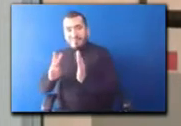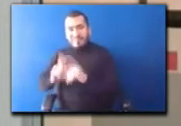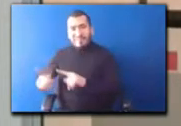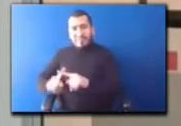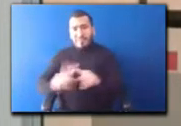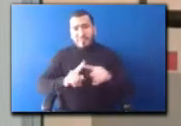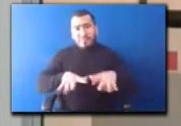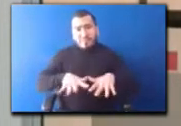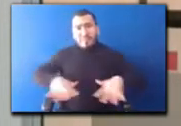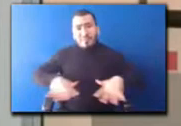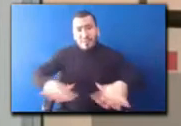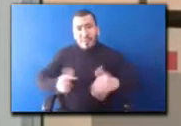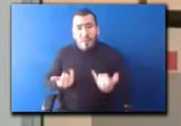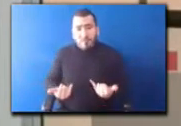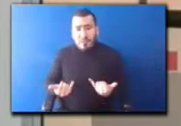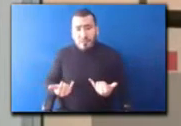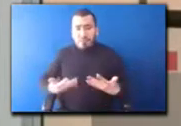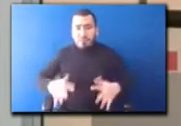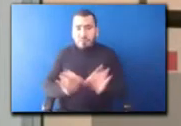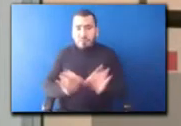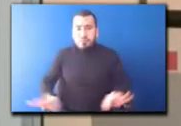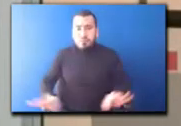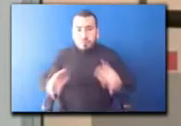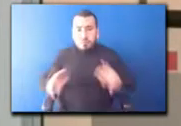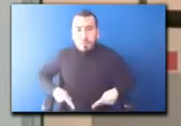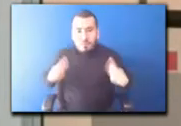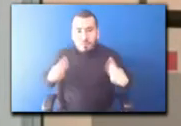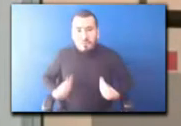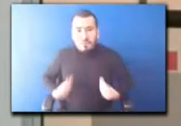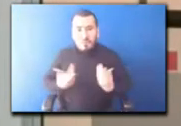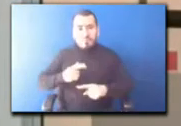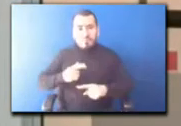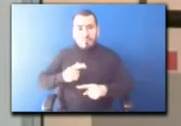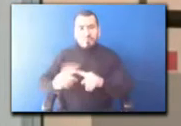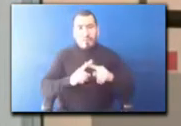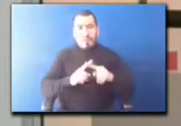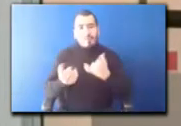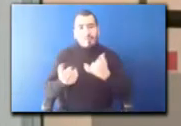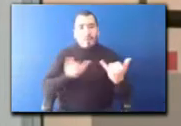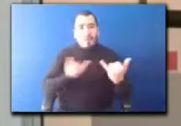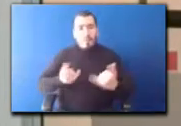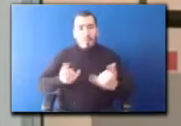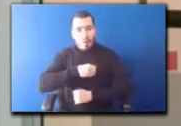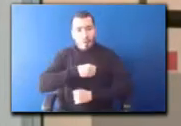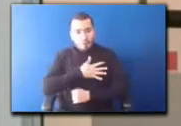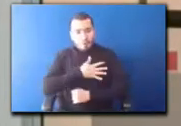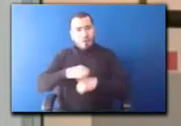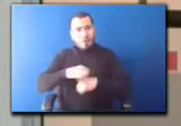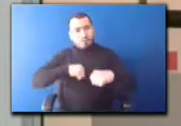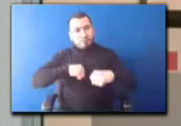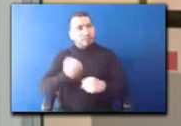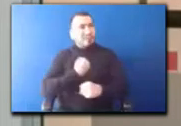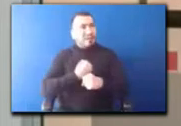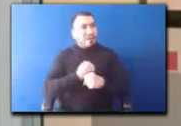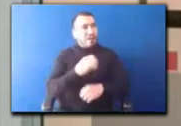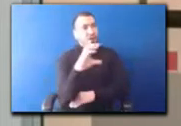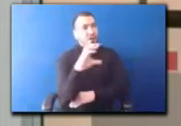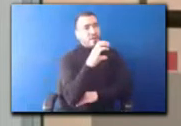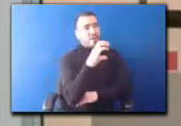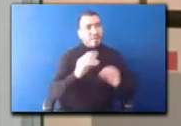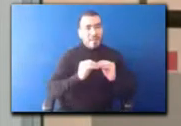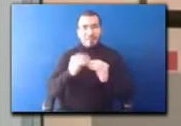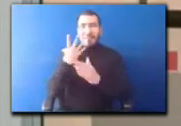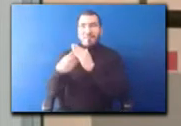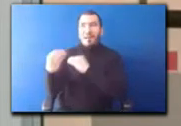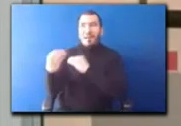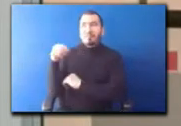vida me dio la oportunidad de recorrer otros caminos en el país y por fuera del país, pero siempre enfocado en